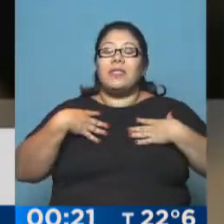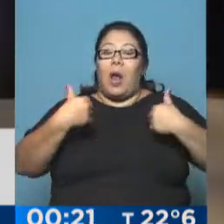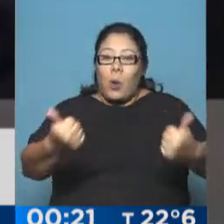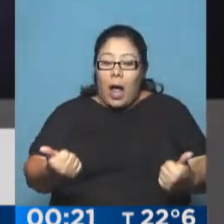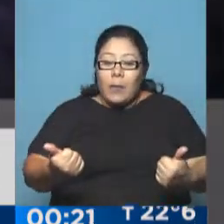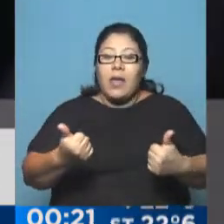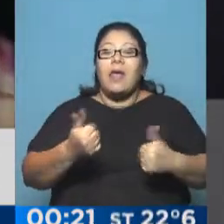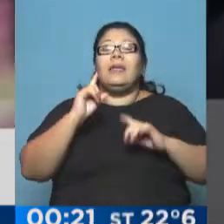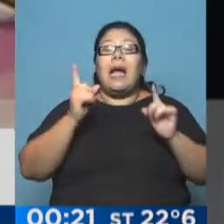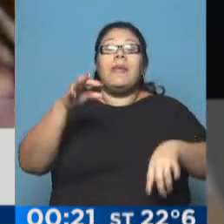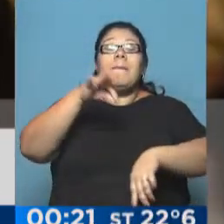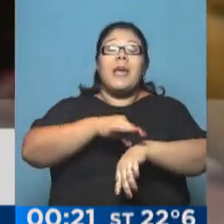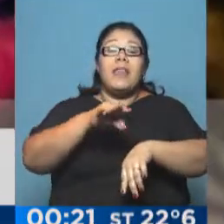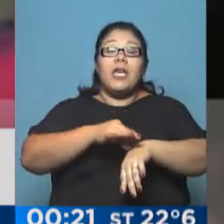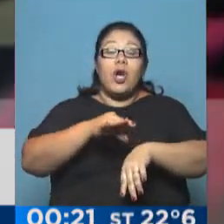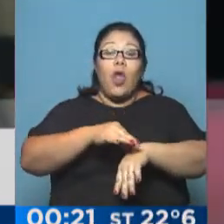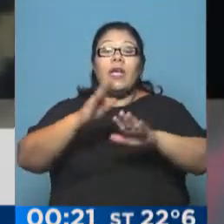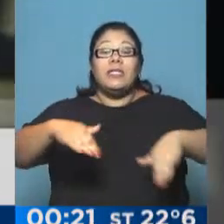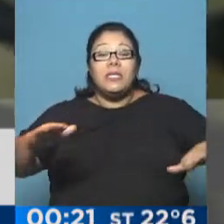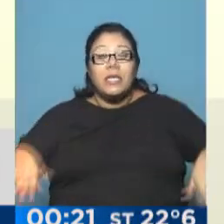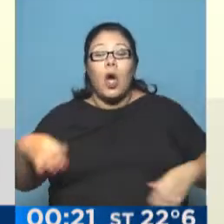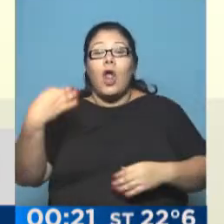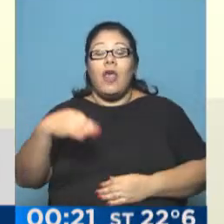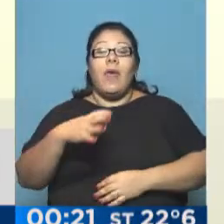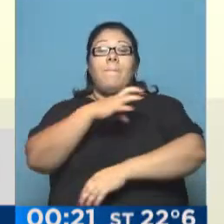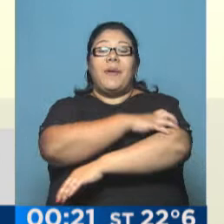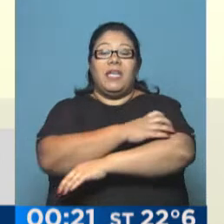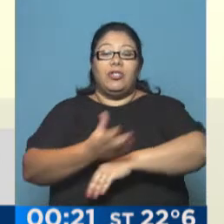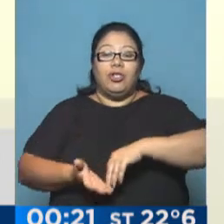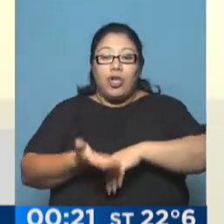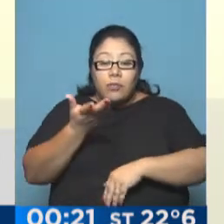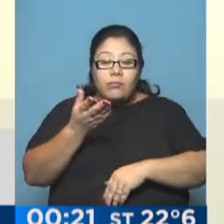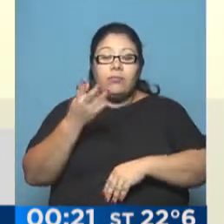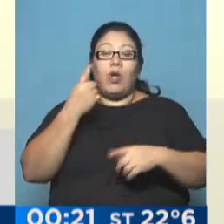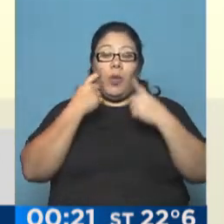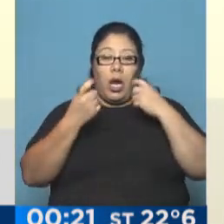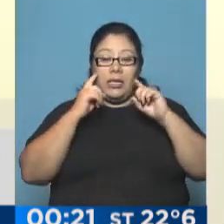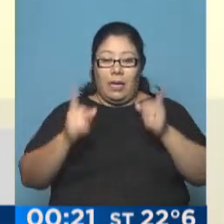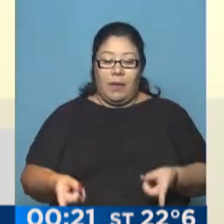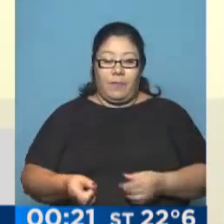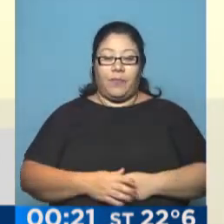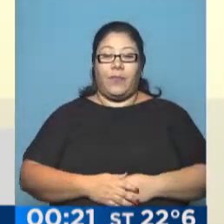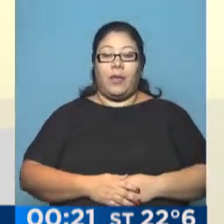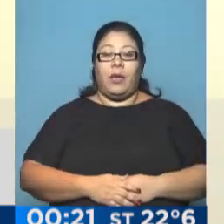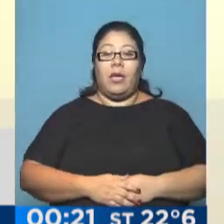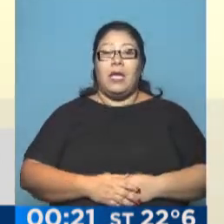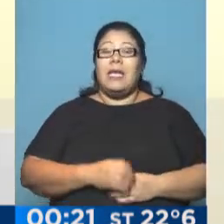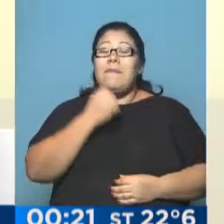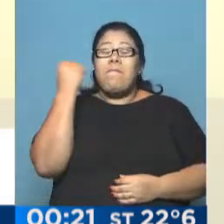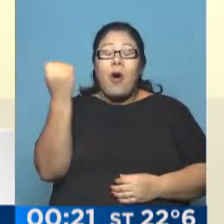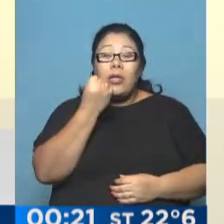a los chicos y sobre todo cumplir con las 4 comidas. El desayuno, que es muy